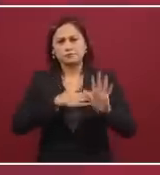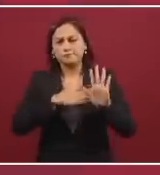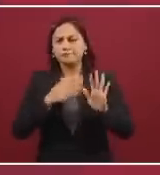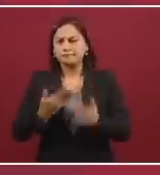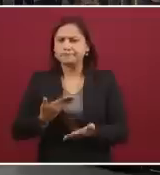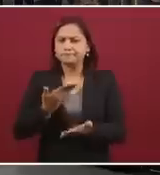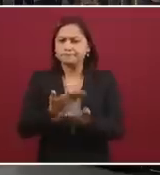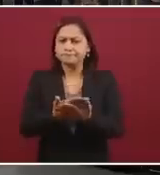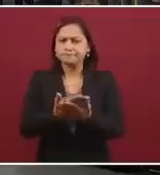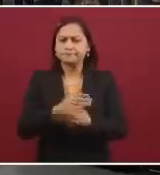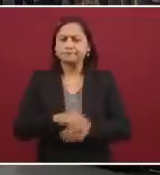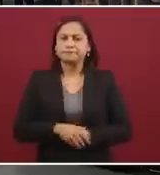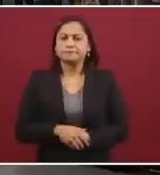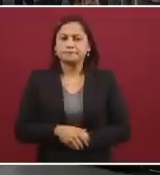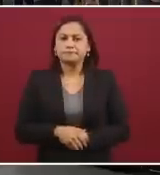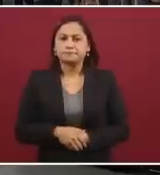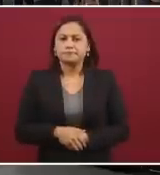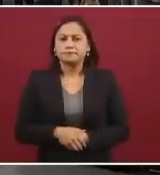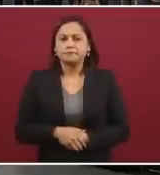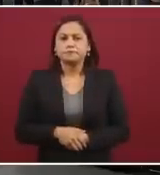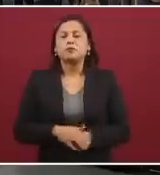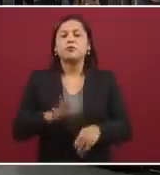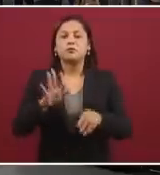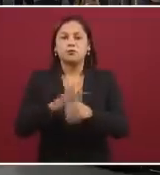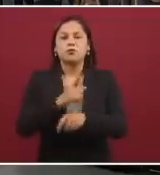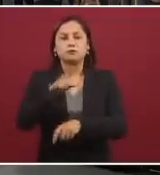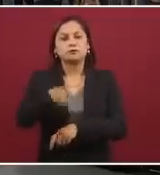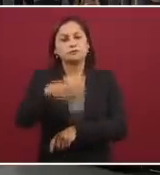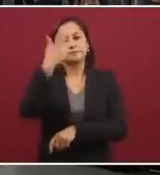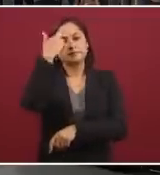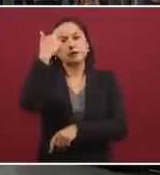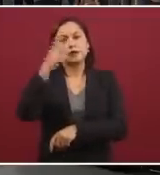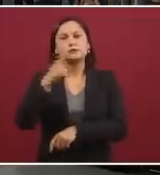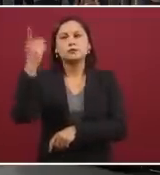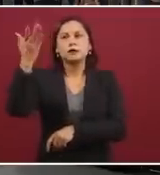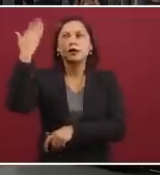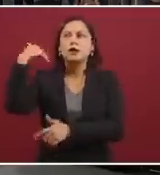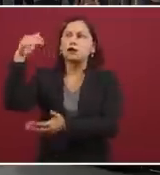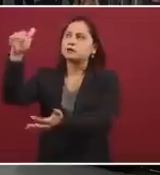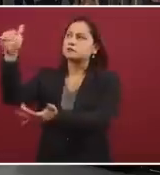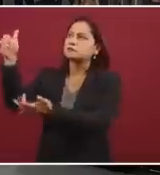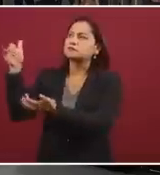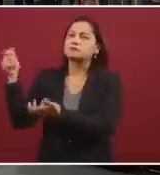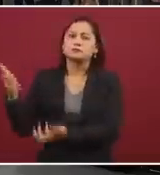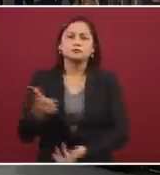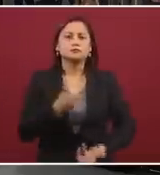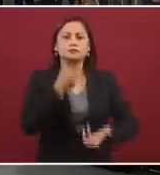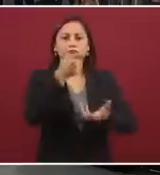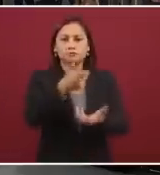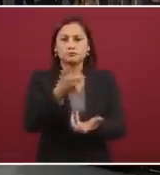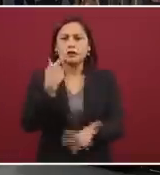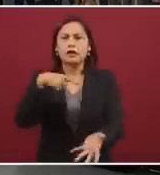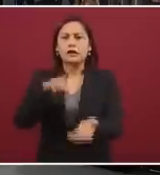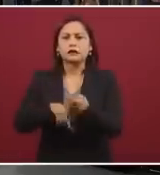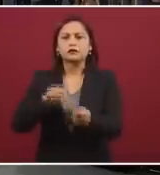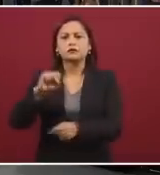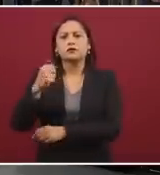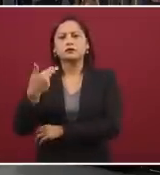este porque hubieron recursos que fueron fidecomiso en hacienda